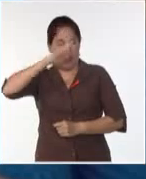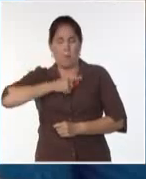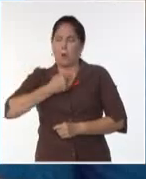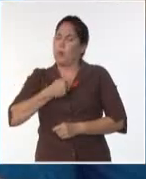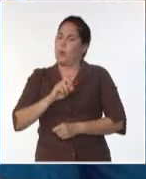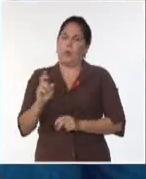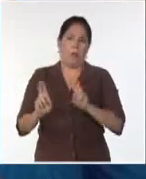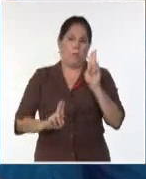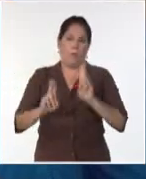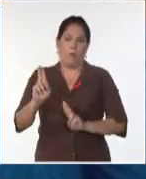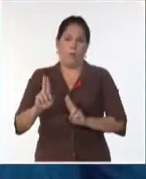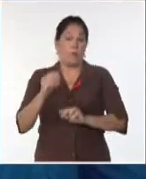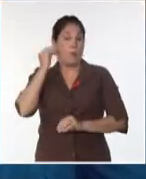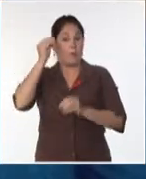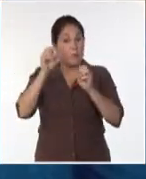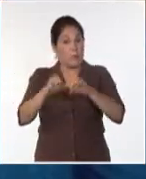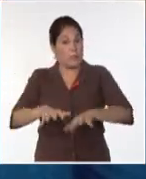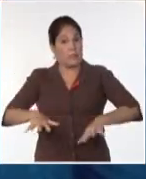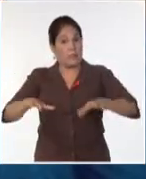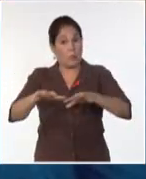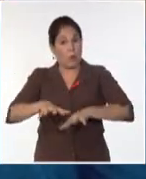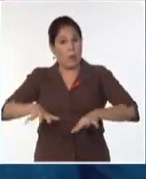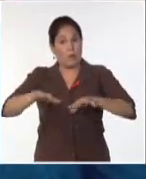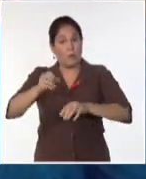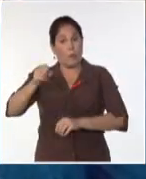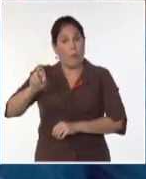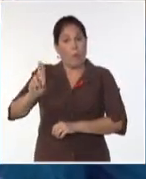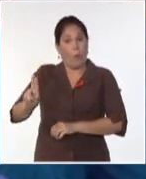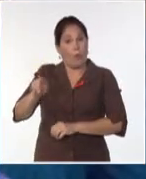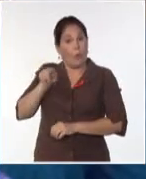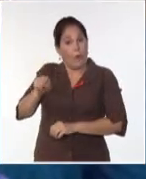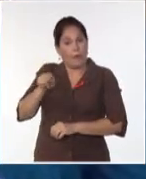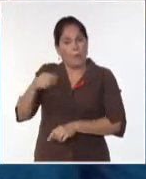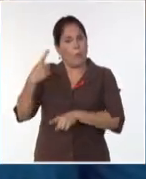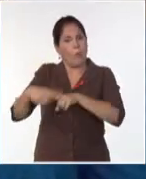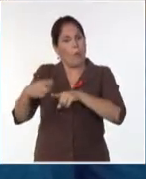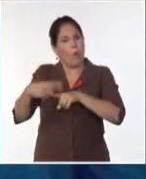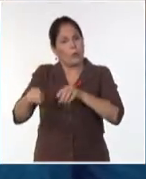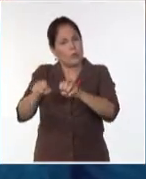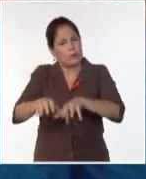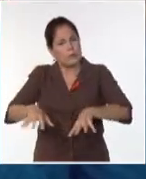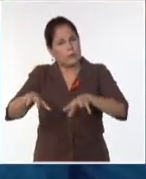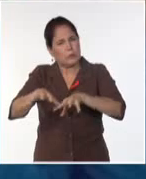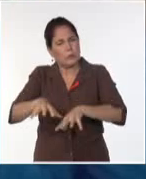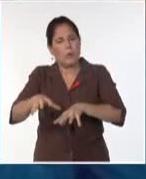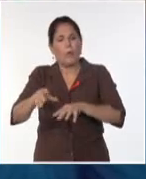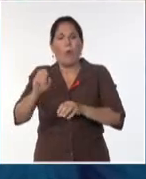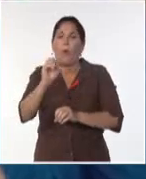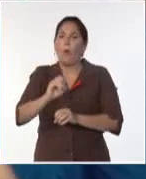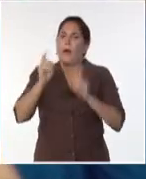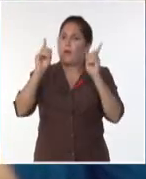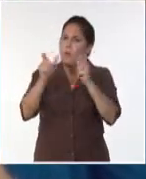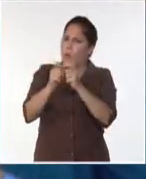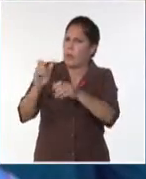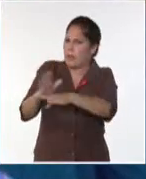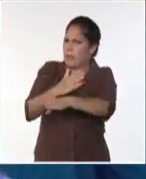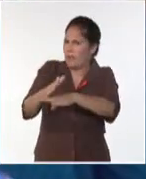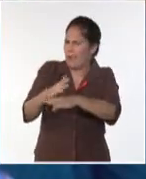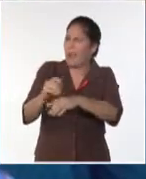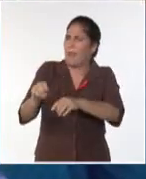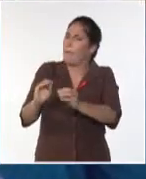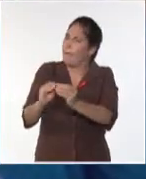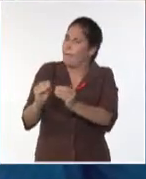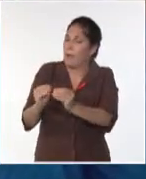hacer en el contexto multilateral de Naciones Unidas o de los otros escenarios multilaterales, y creemos que